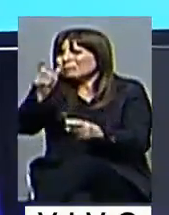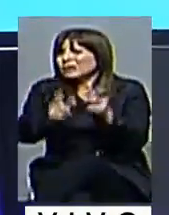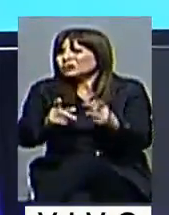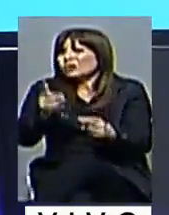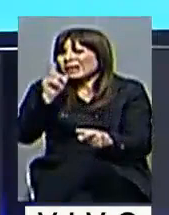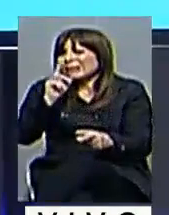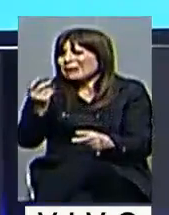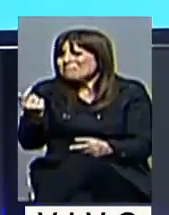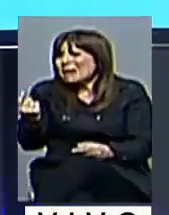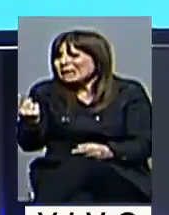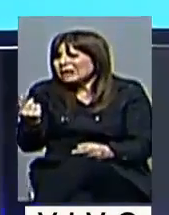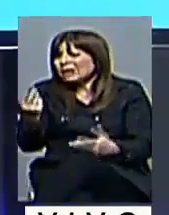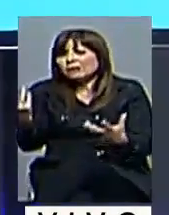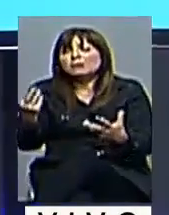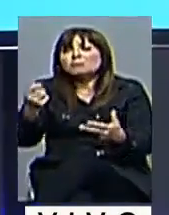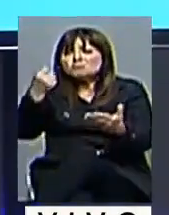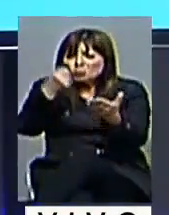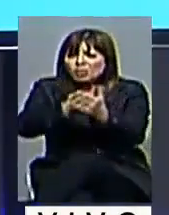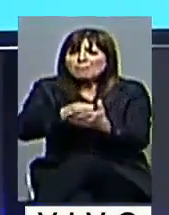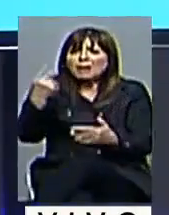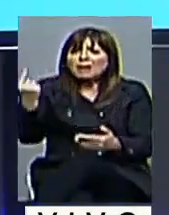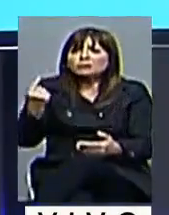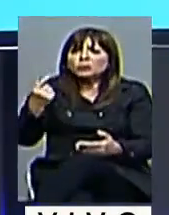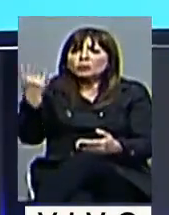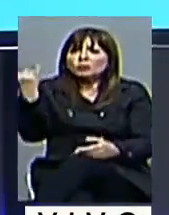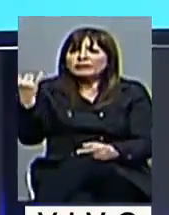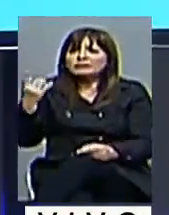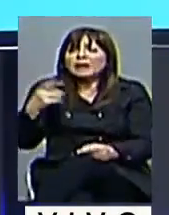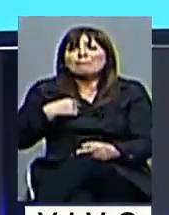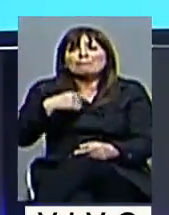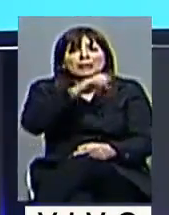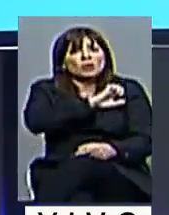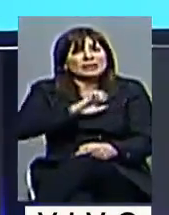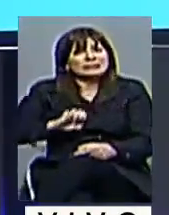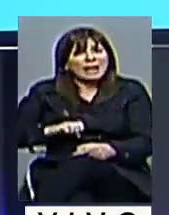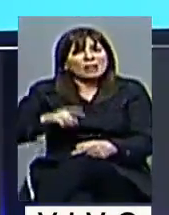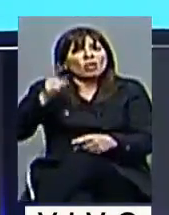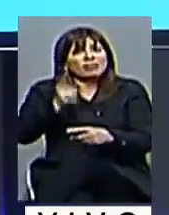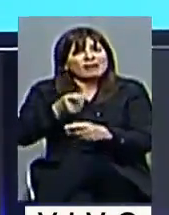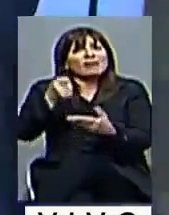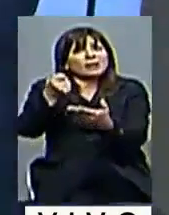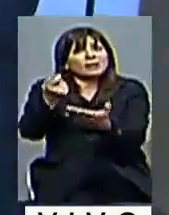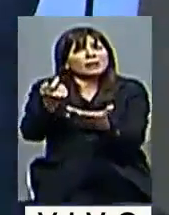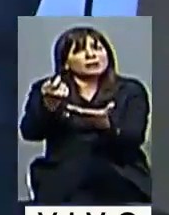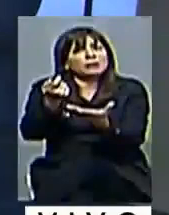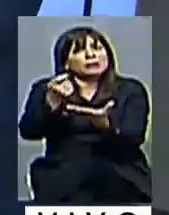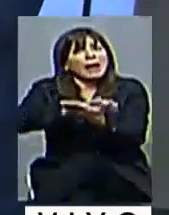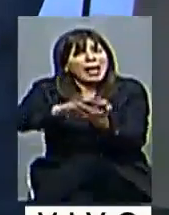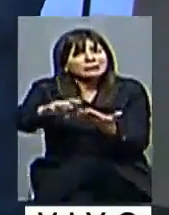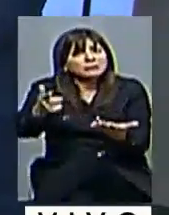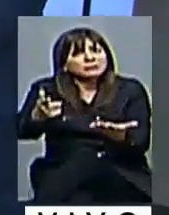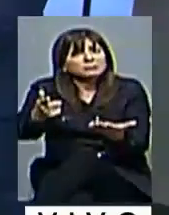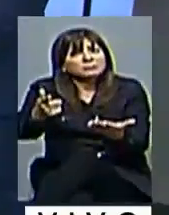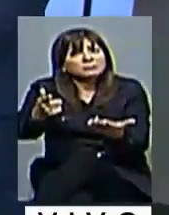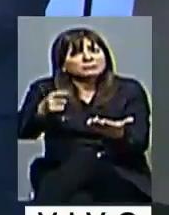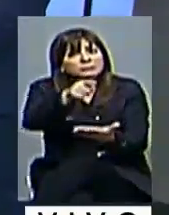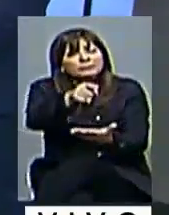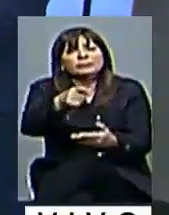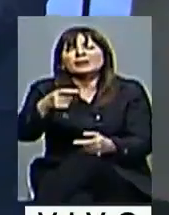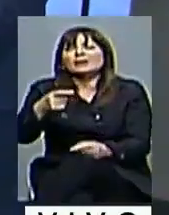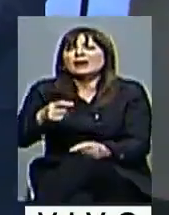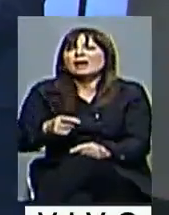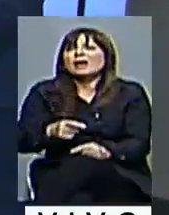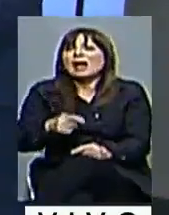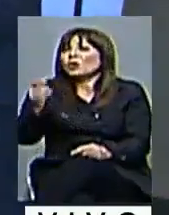el Estado debe proveer a aquellos que no tienen la plata. El hijo de Farkas no hace falta que el Estado le pague la universidad. Es curioso